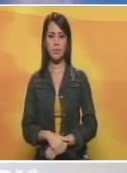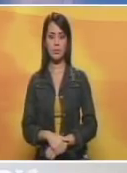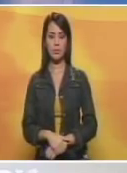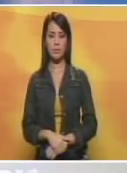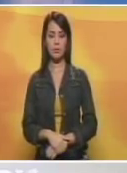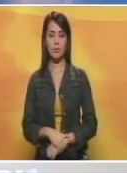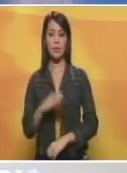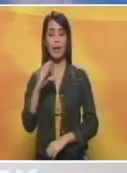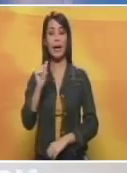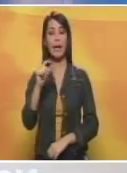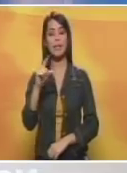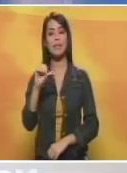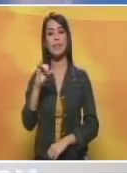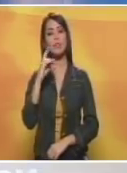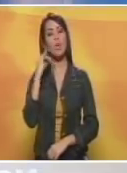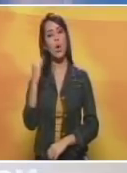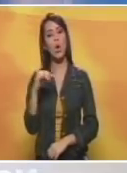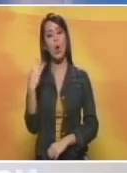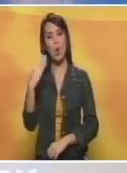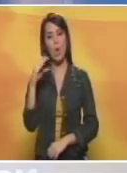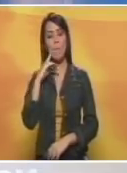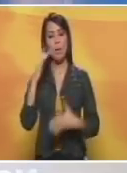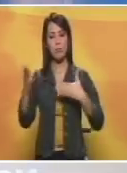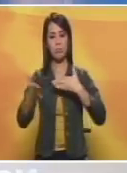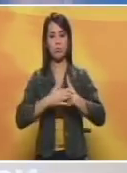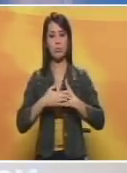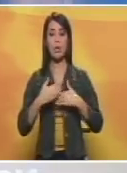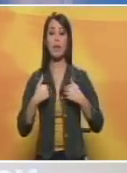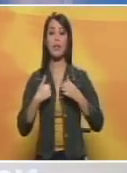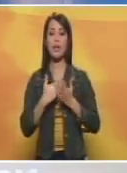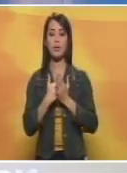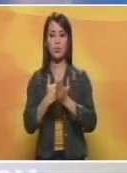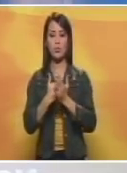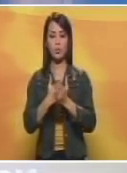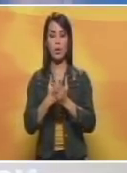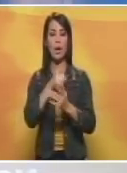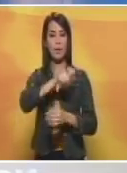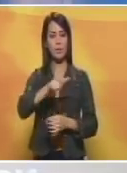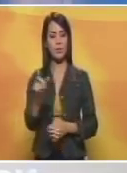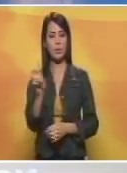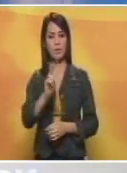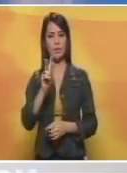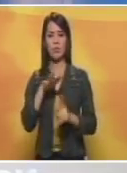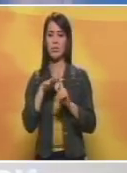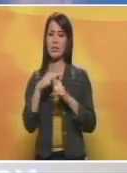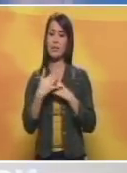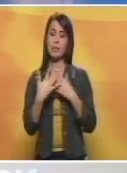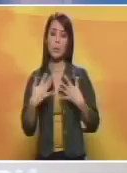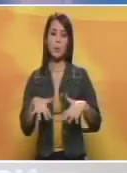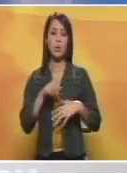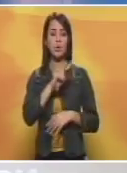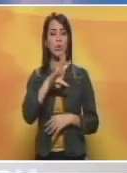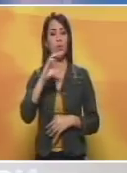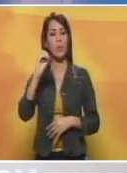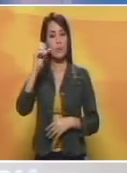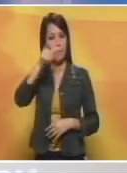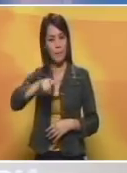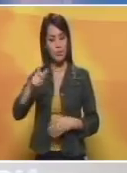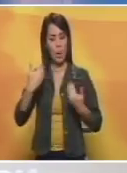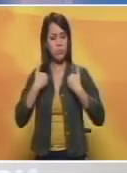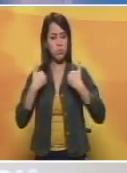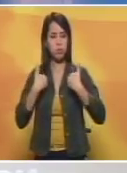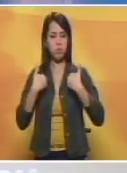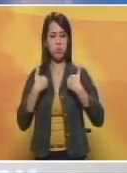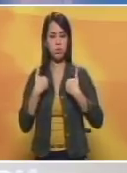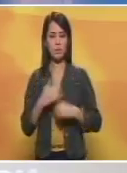en cali colombia fue cerrado el único albergue que ha ayudado a los venezolanos en esa ciudad una situación que afectó a unas 250 personas y me